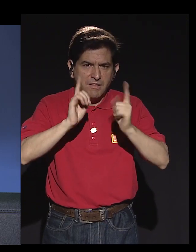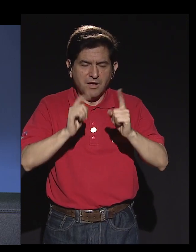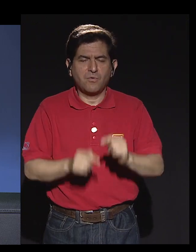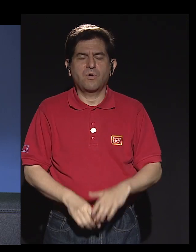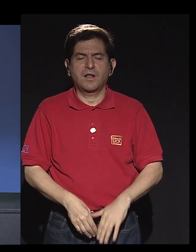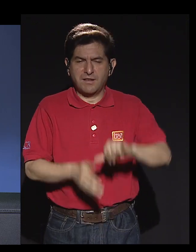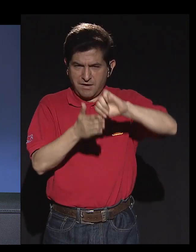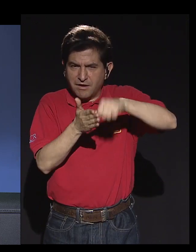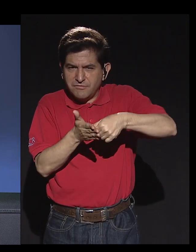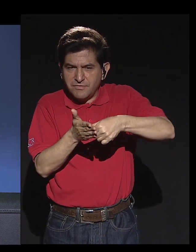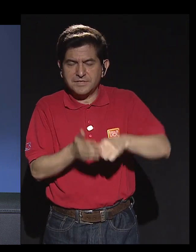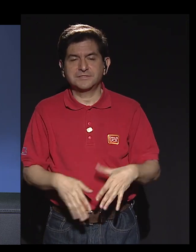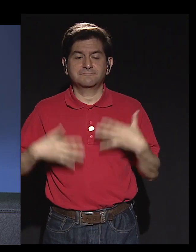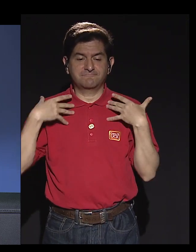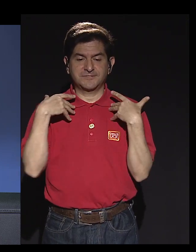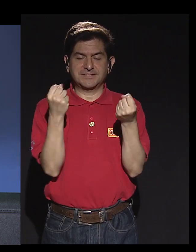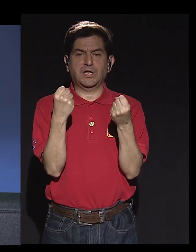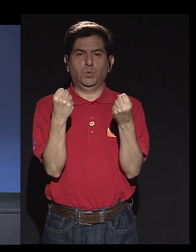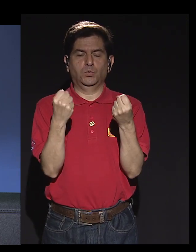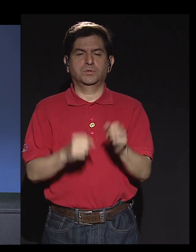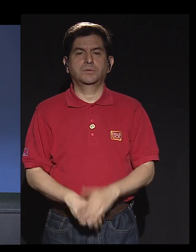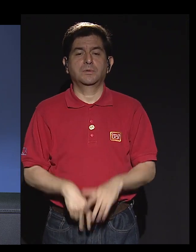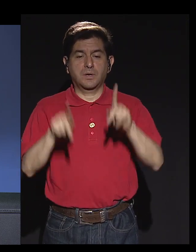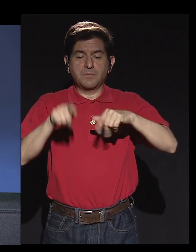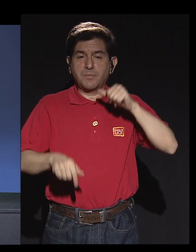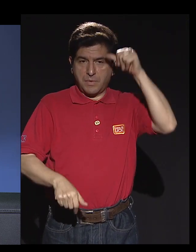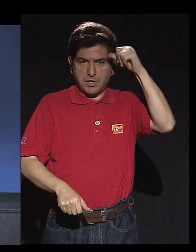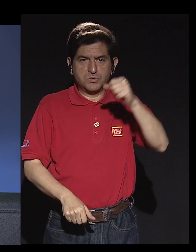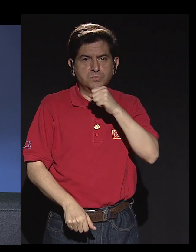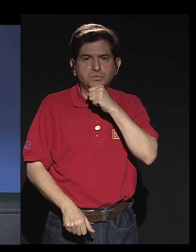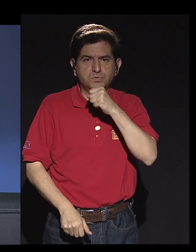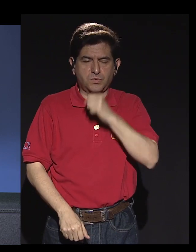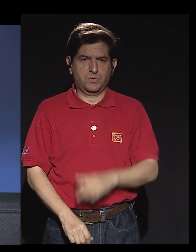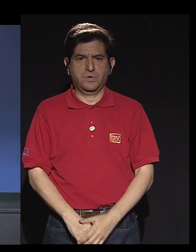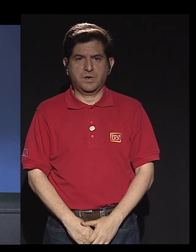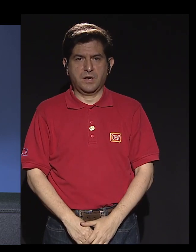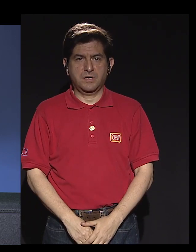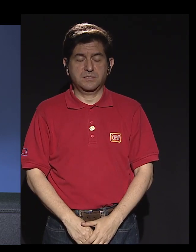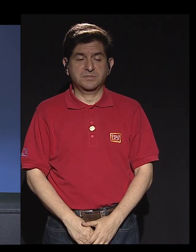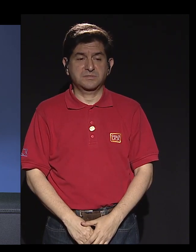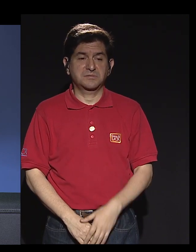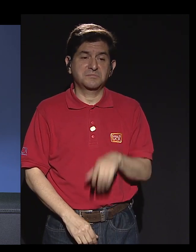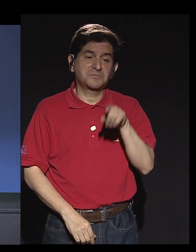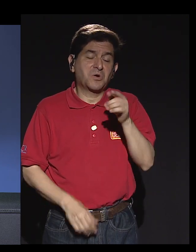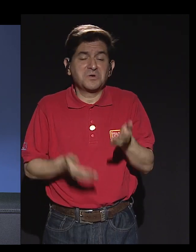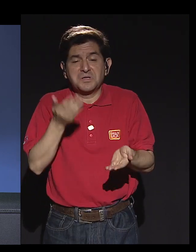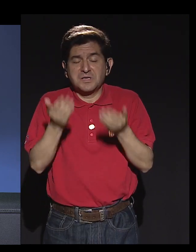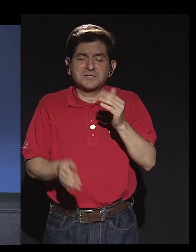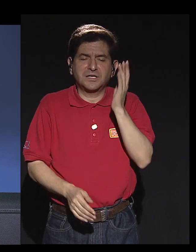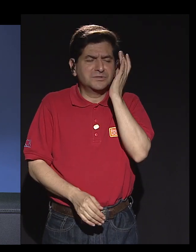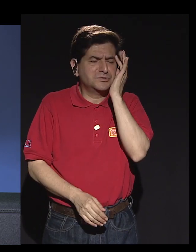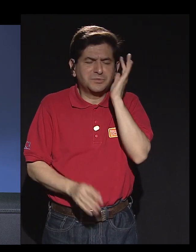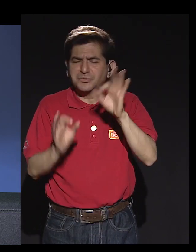que es muy marcada y es a nivel de la salud. Las personas adultas mayores, por no causar preocupación